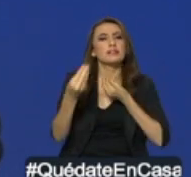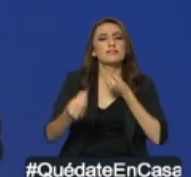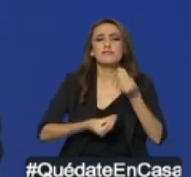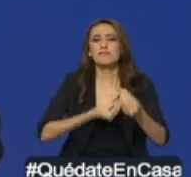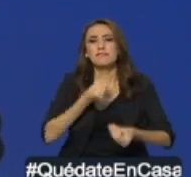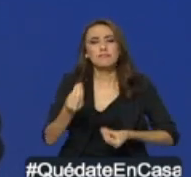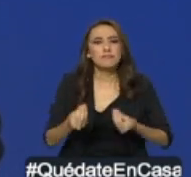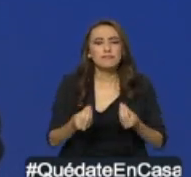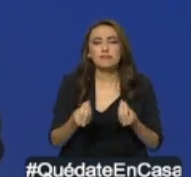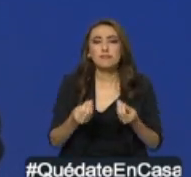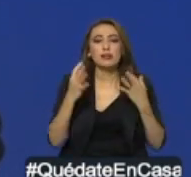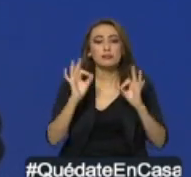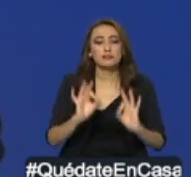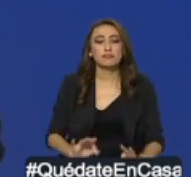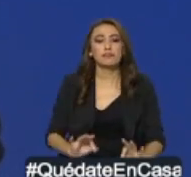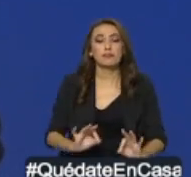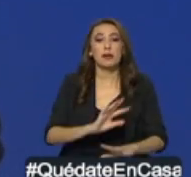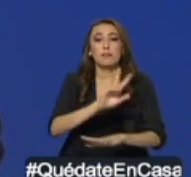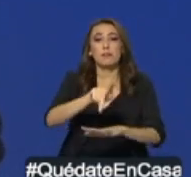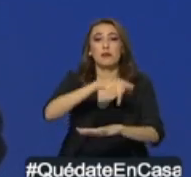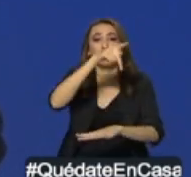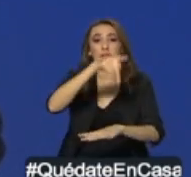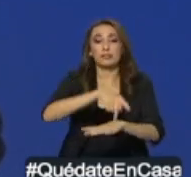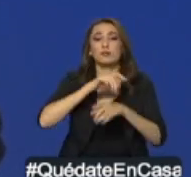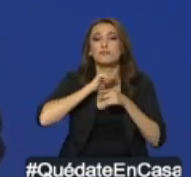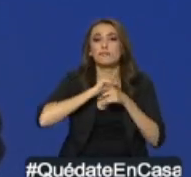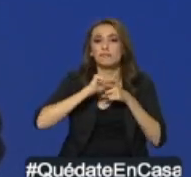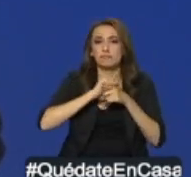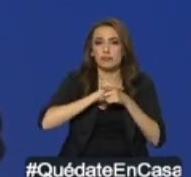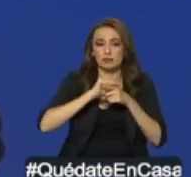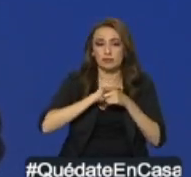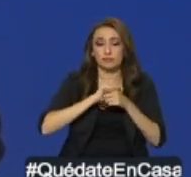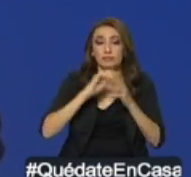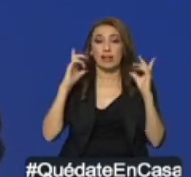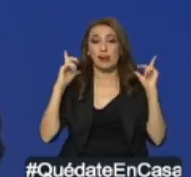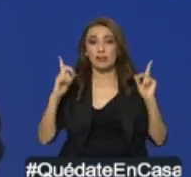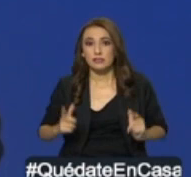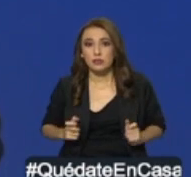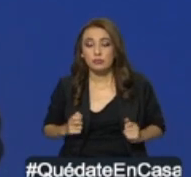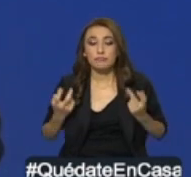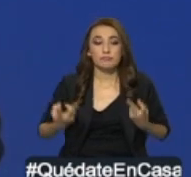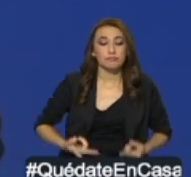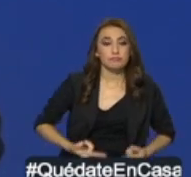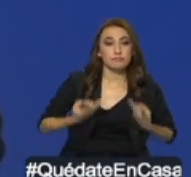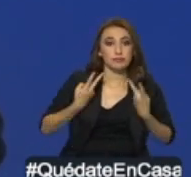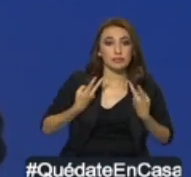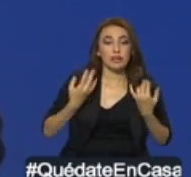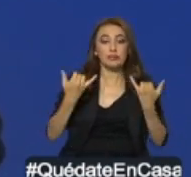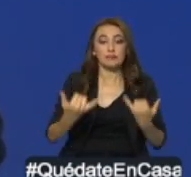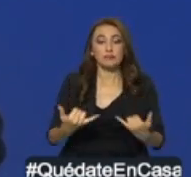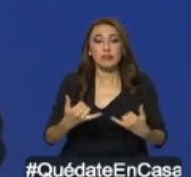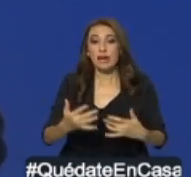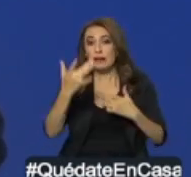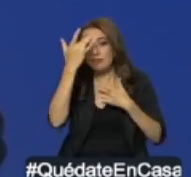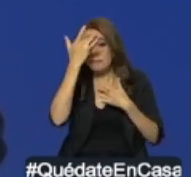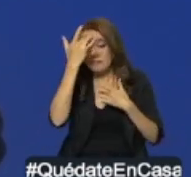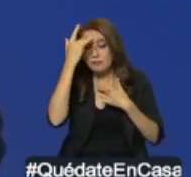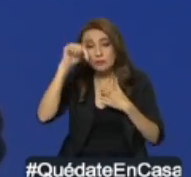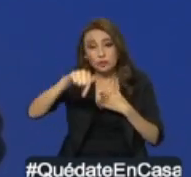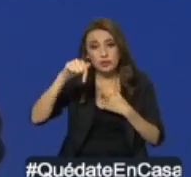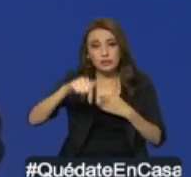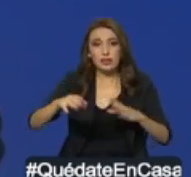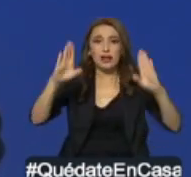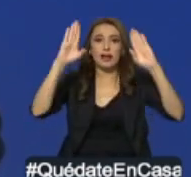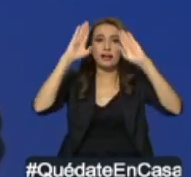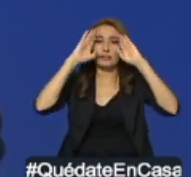un principio que rige la profesión hacer de la salud y de la vida de nuestros enfermos la primera de nuestras